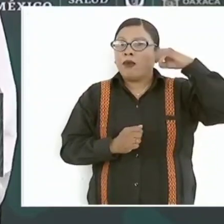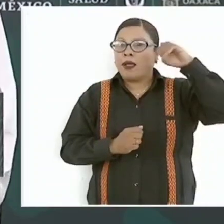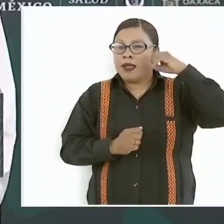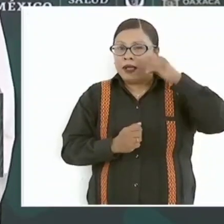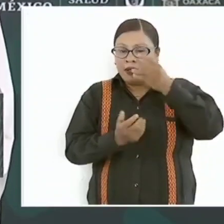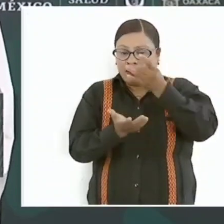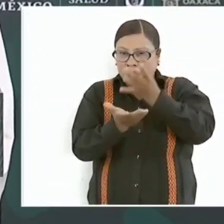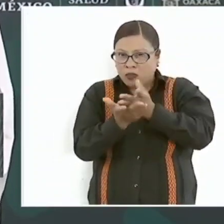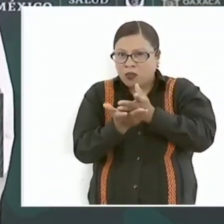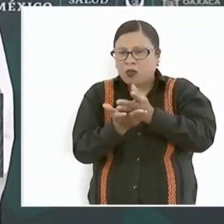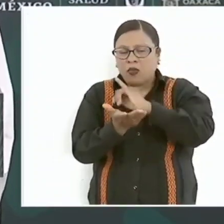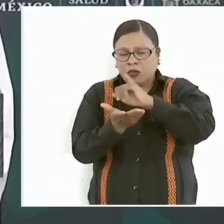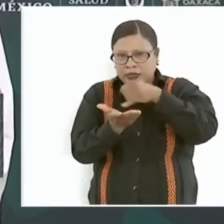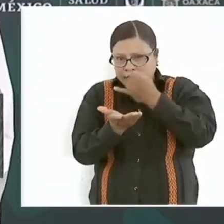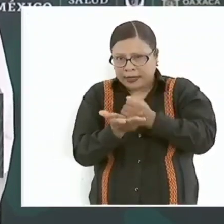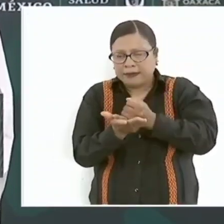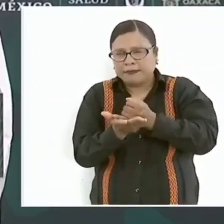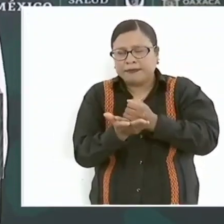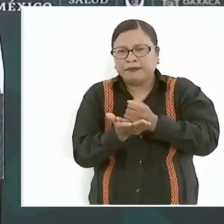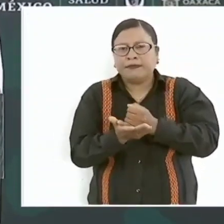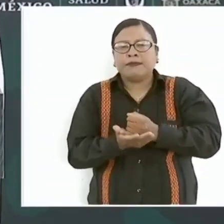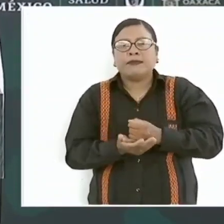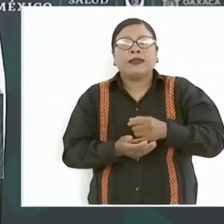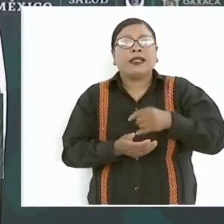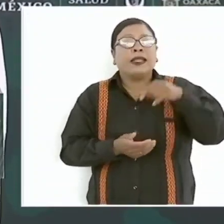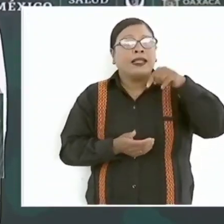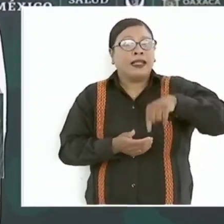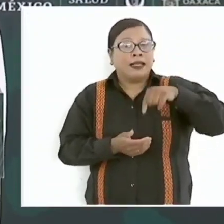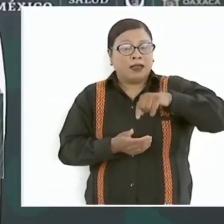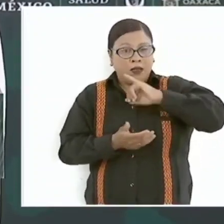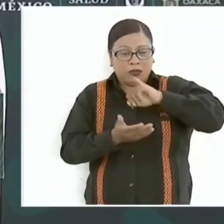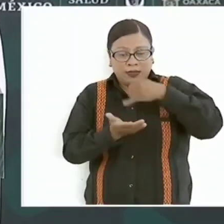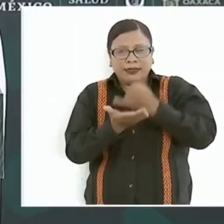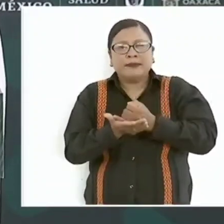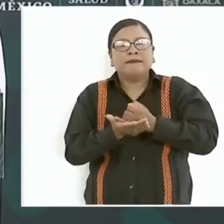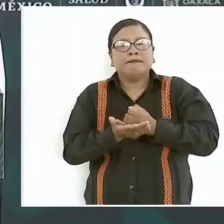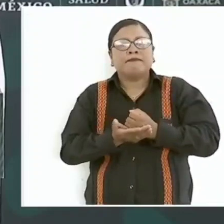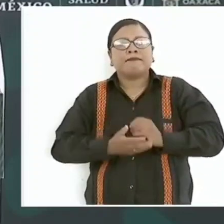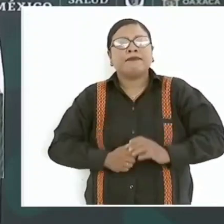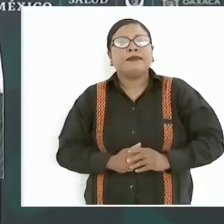de Juchitán, aquí